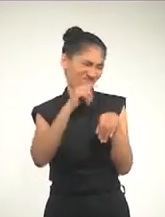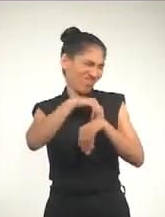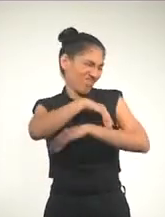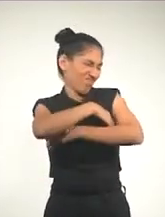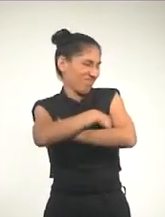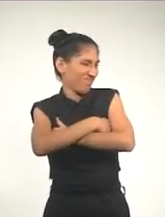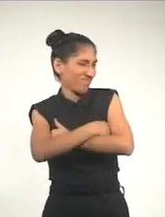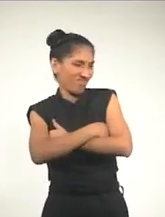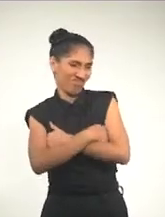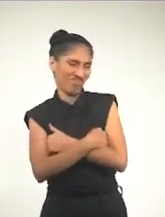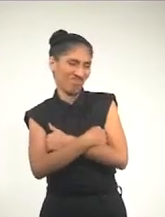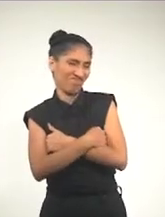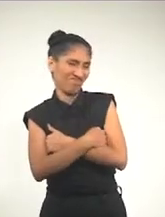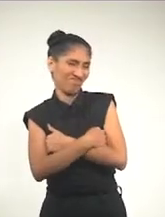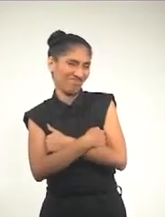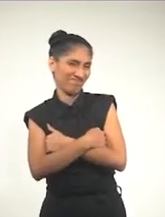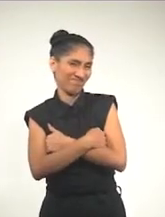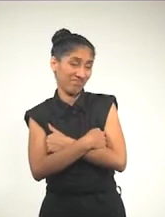¡Qué aburrido!